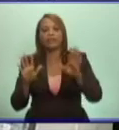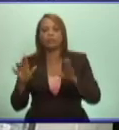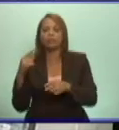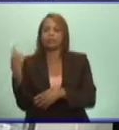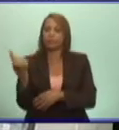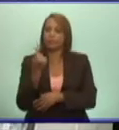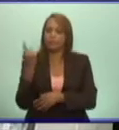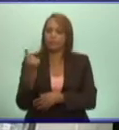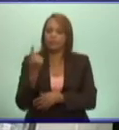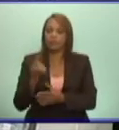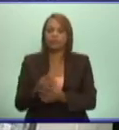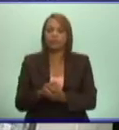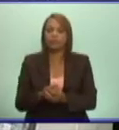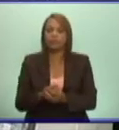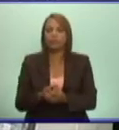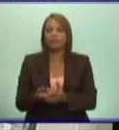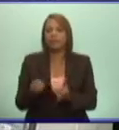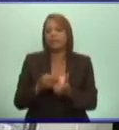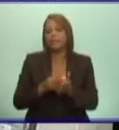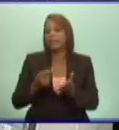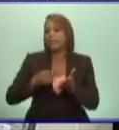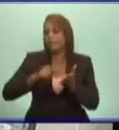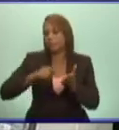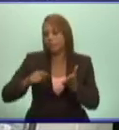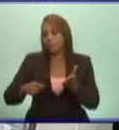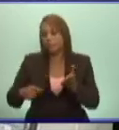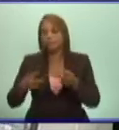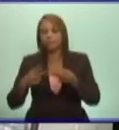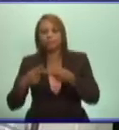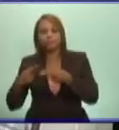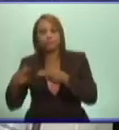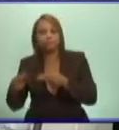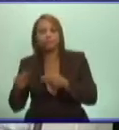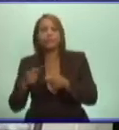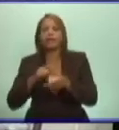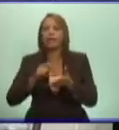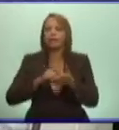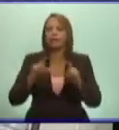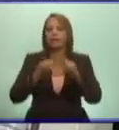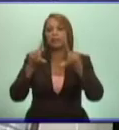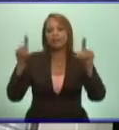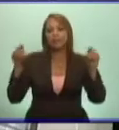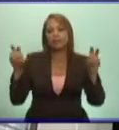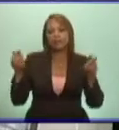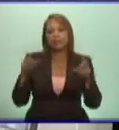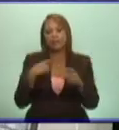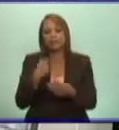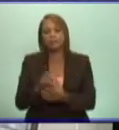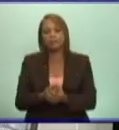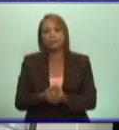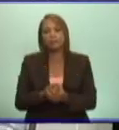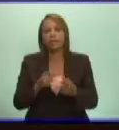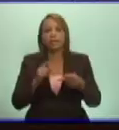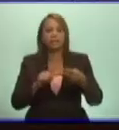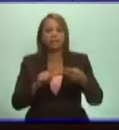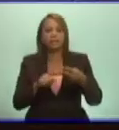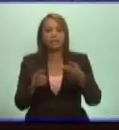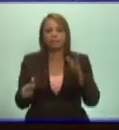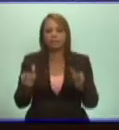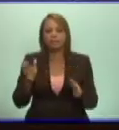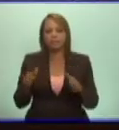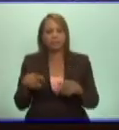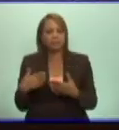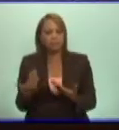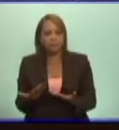reflejar estas actividades, dibujos, recortes o escribir textos, lo que se conocen sobre estos temas. La segunda sección la habíamos planteado